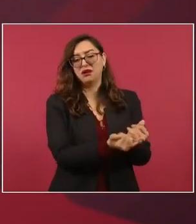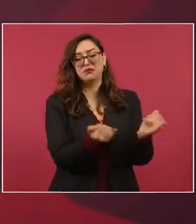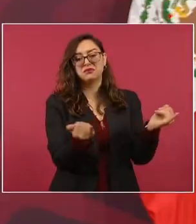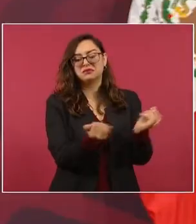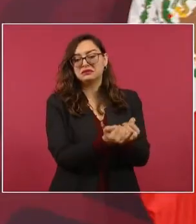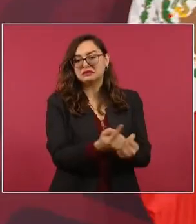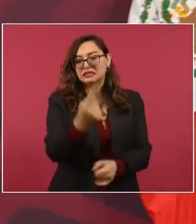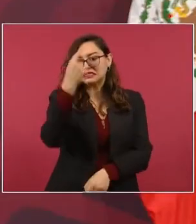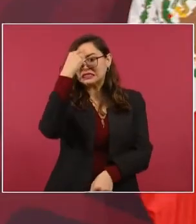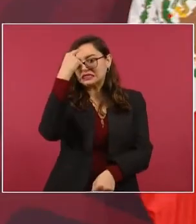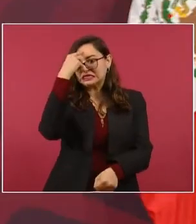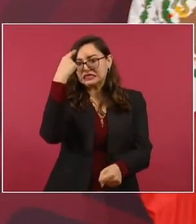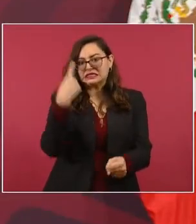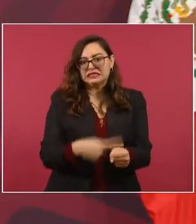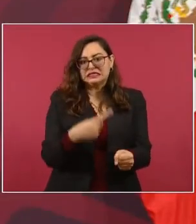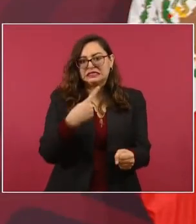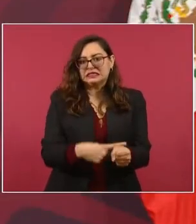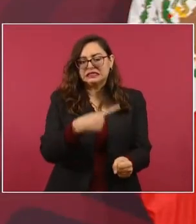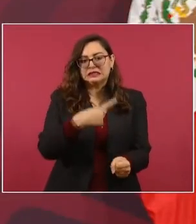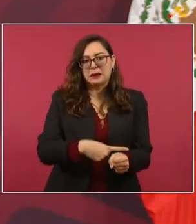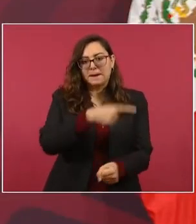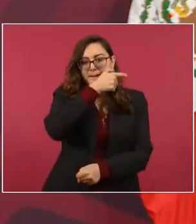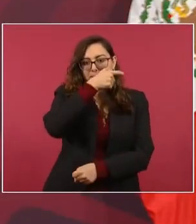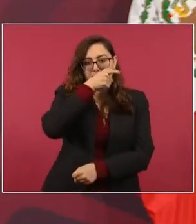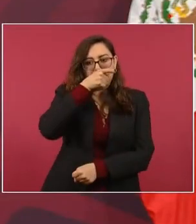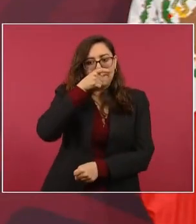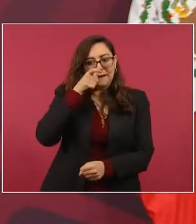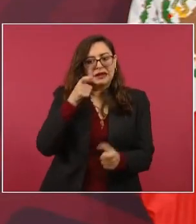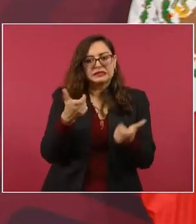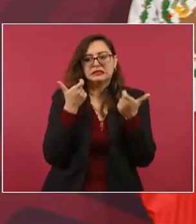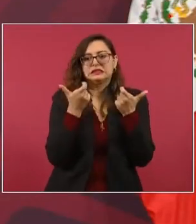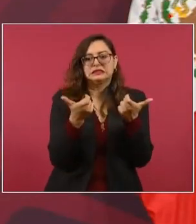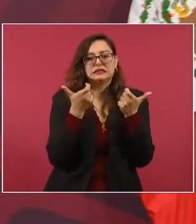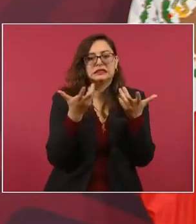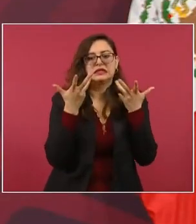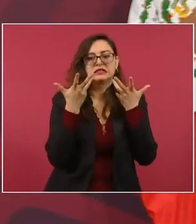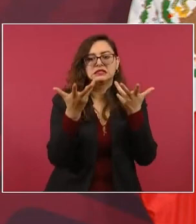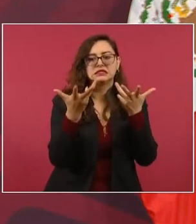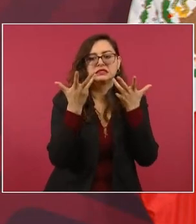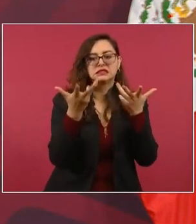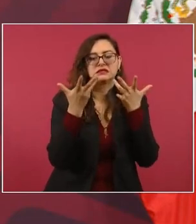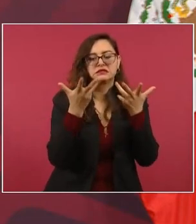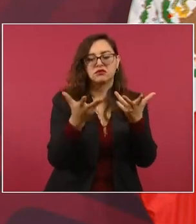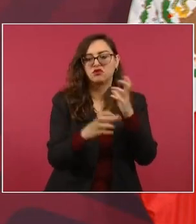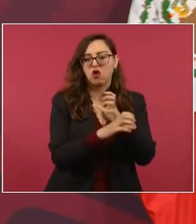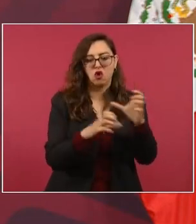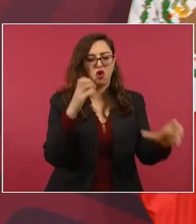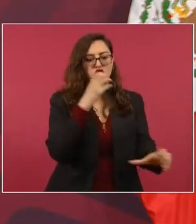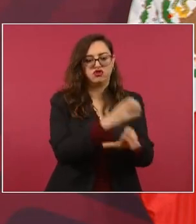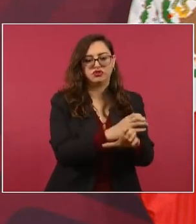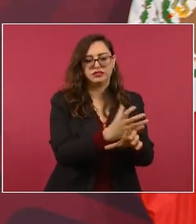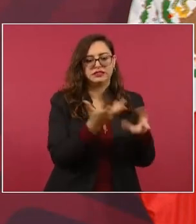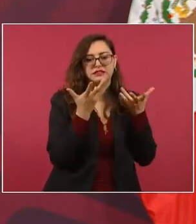la enfermedad, el hambre de dinero, de tener lo material,